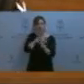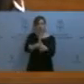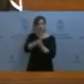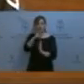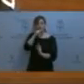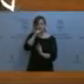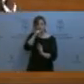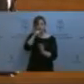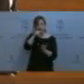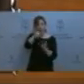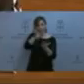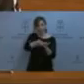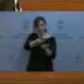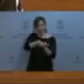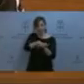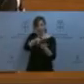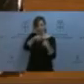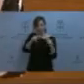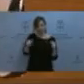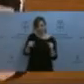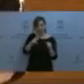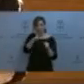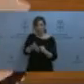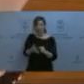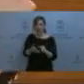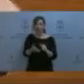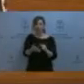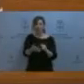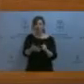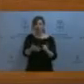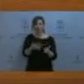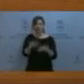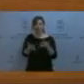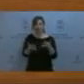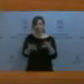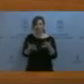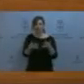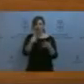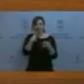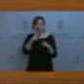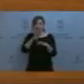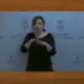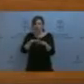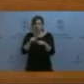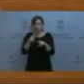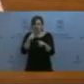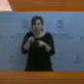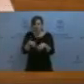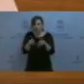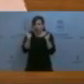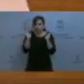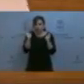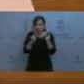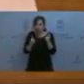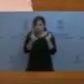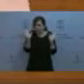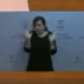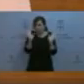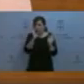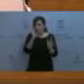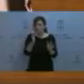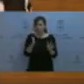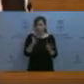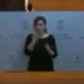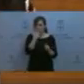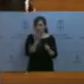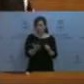porque efectivamente se echaron hacia atrás en el tema de matemáticas, que ya era de aurora boreal,